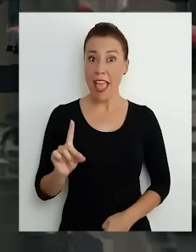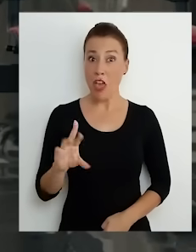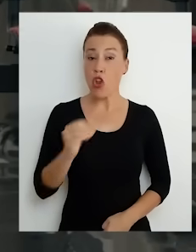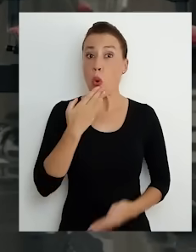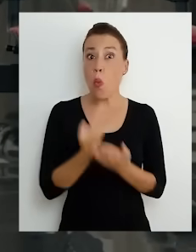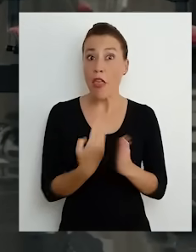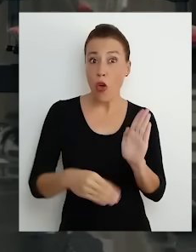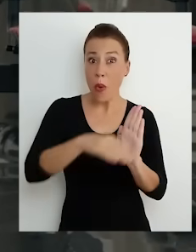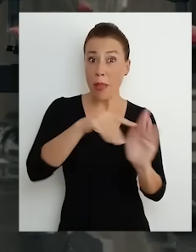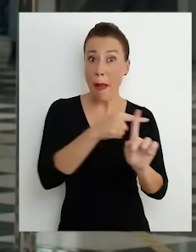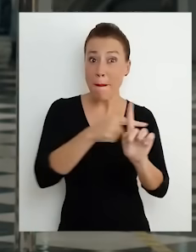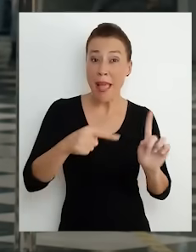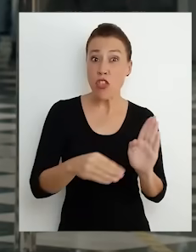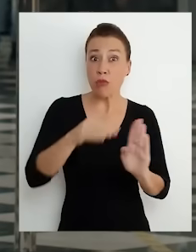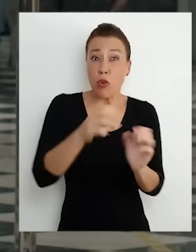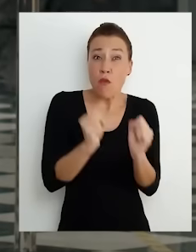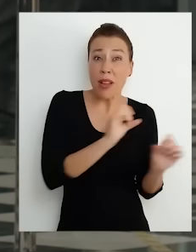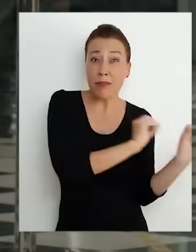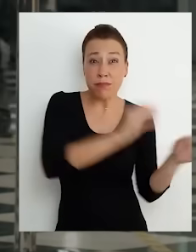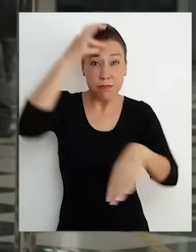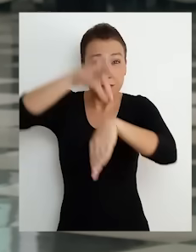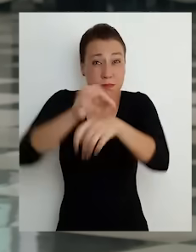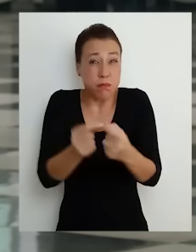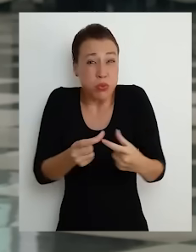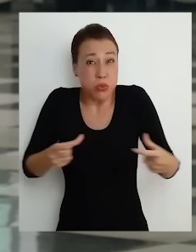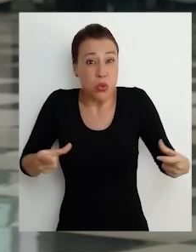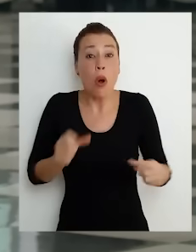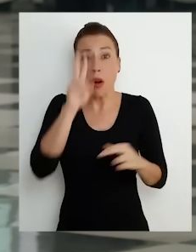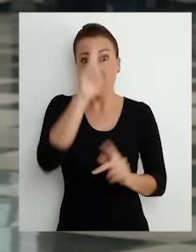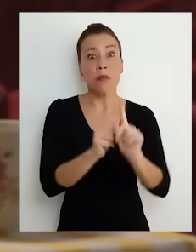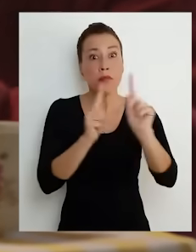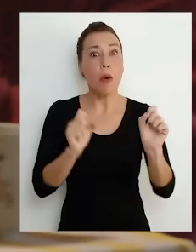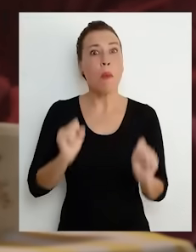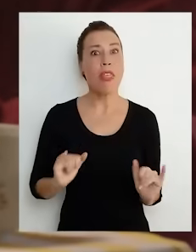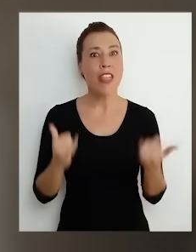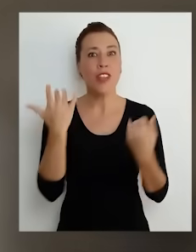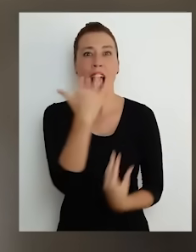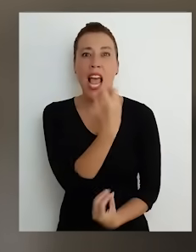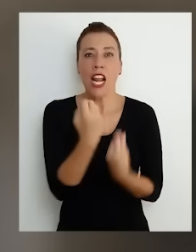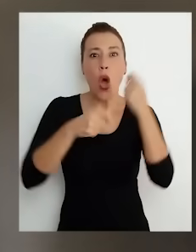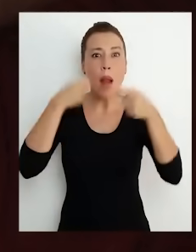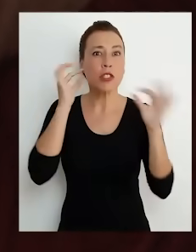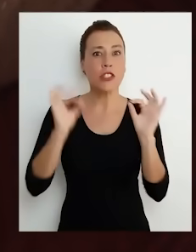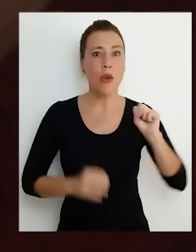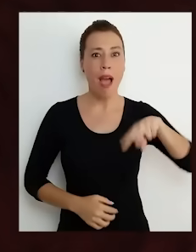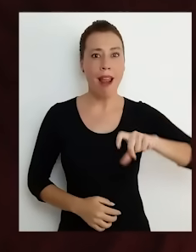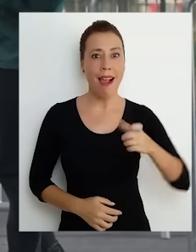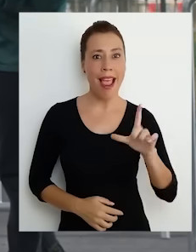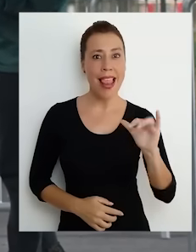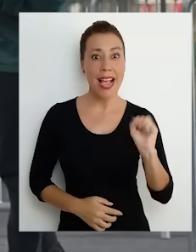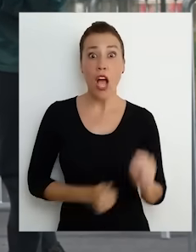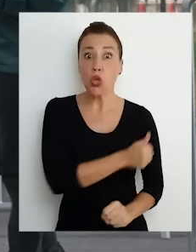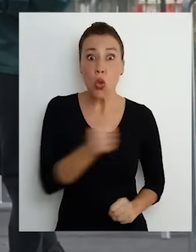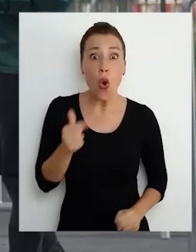Pedro, en fase de medio y alto impacto, respete las distancias y pueda disfrutar de ricos almuerzos con Doña Angélica.